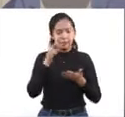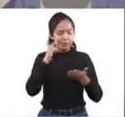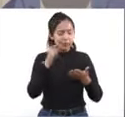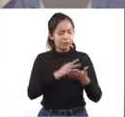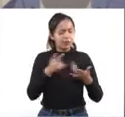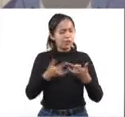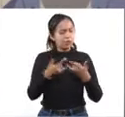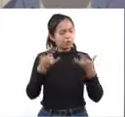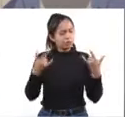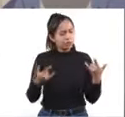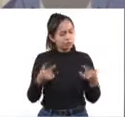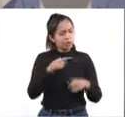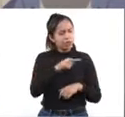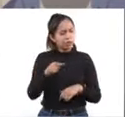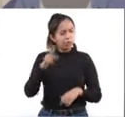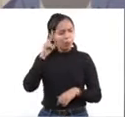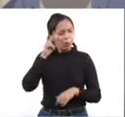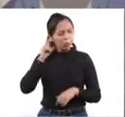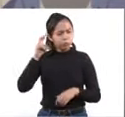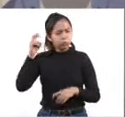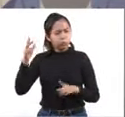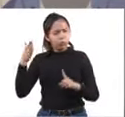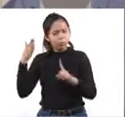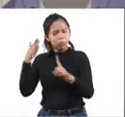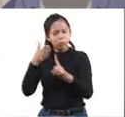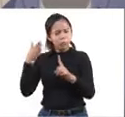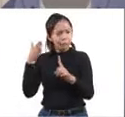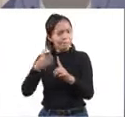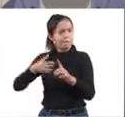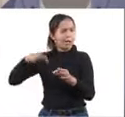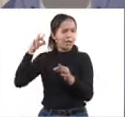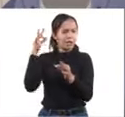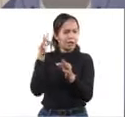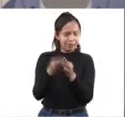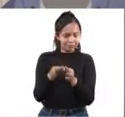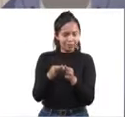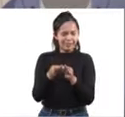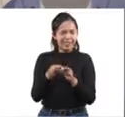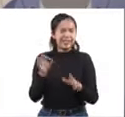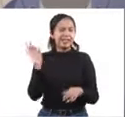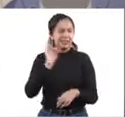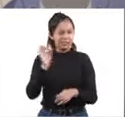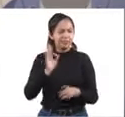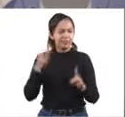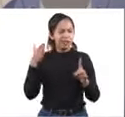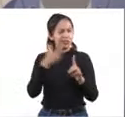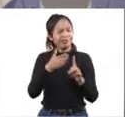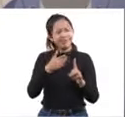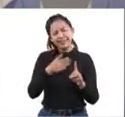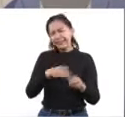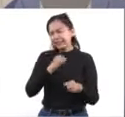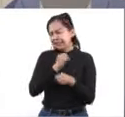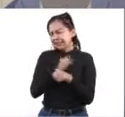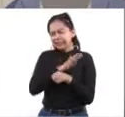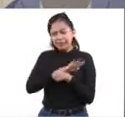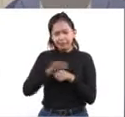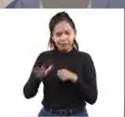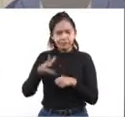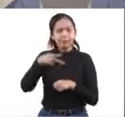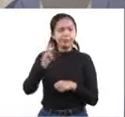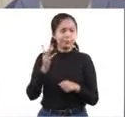sueños que fueron posibles en un viaje que parecía imposible. Y es con ese espíritu de